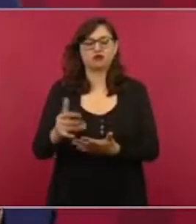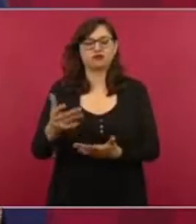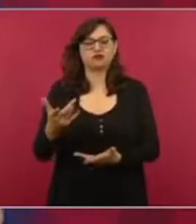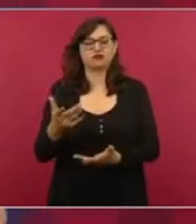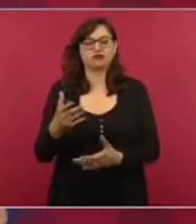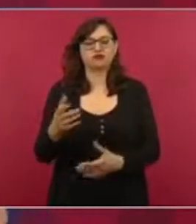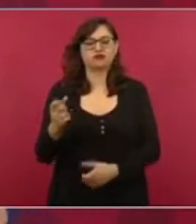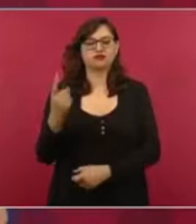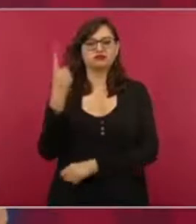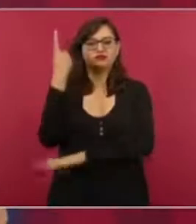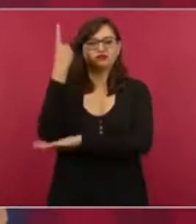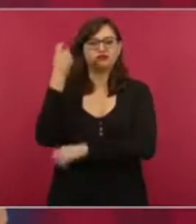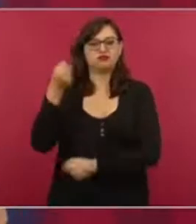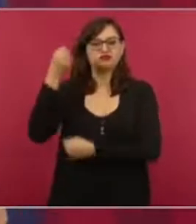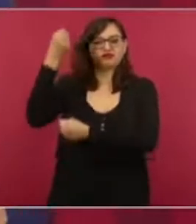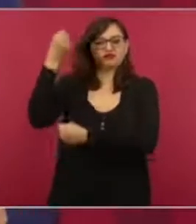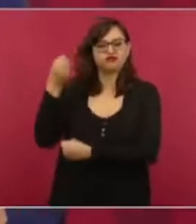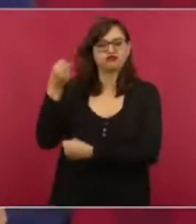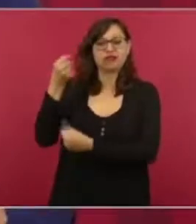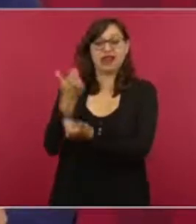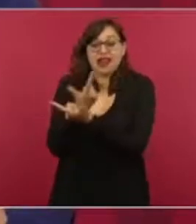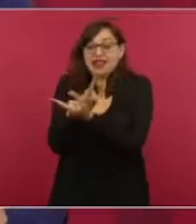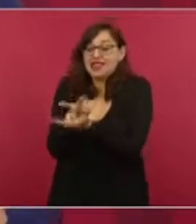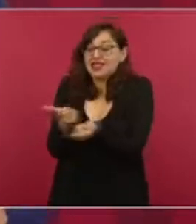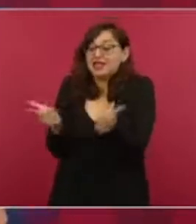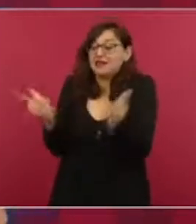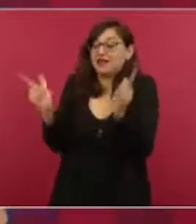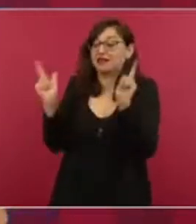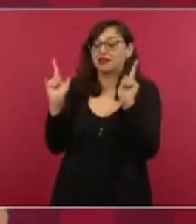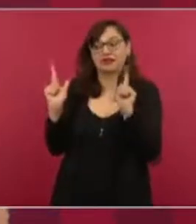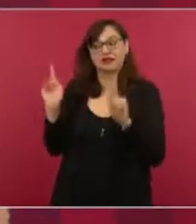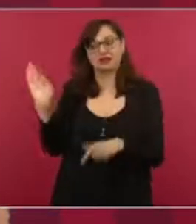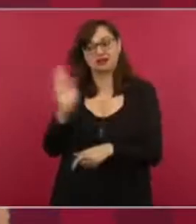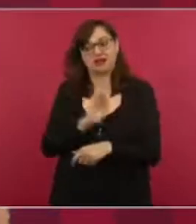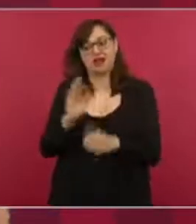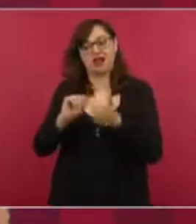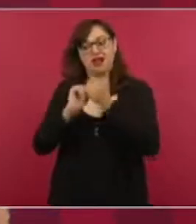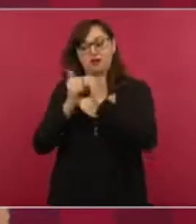Se va a poner verde de coraje.